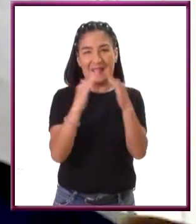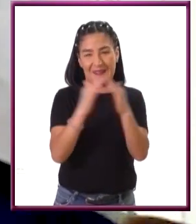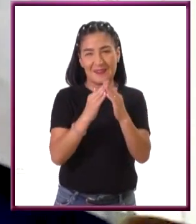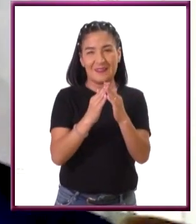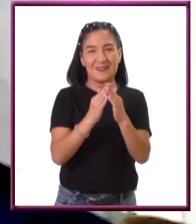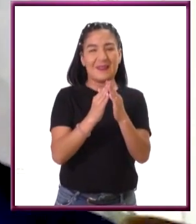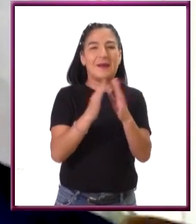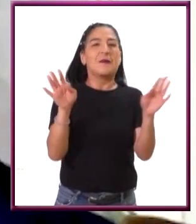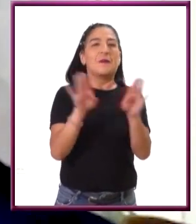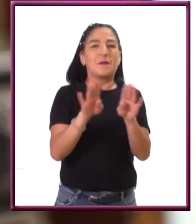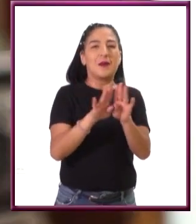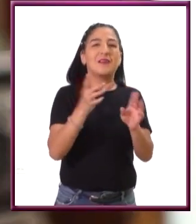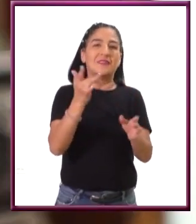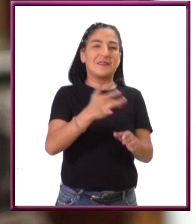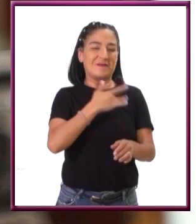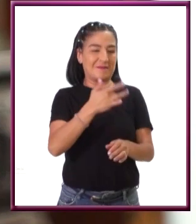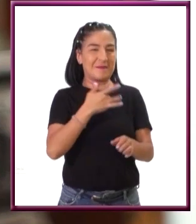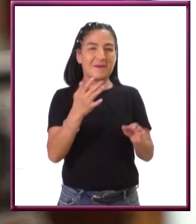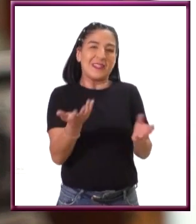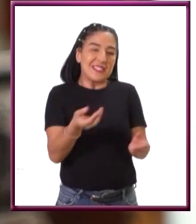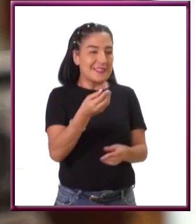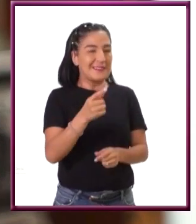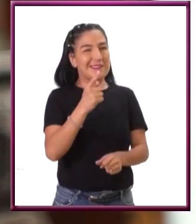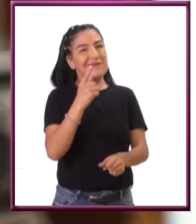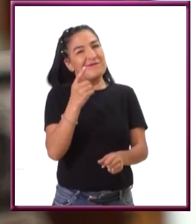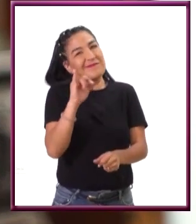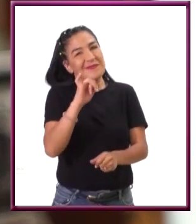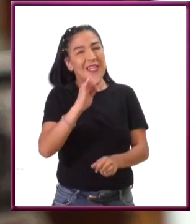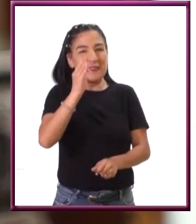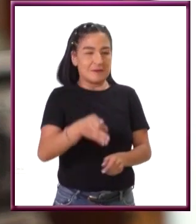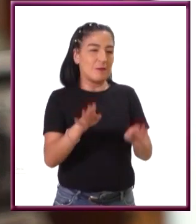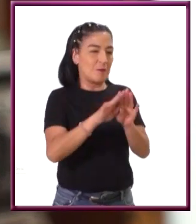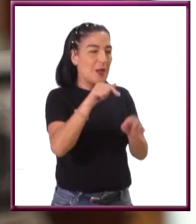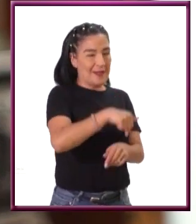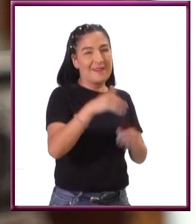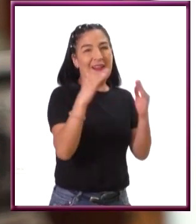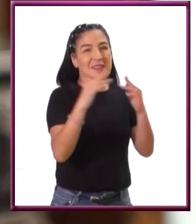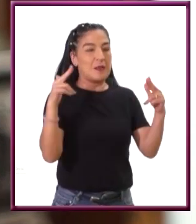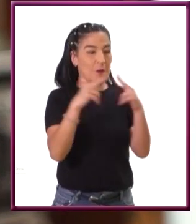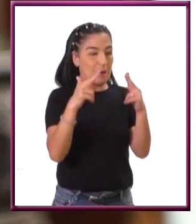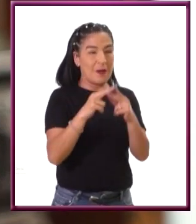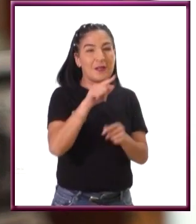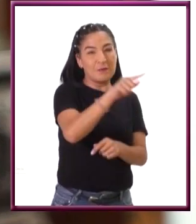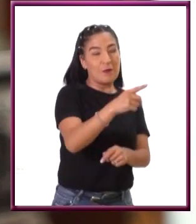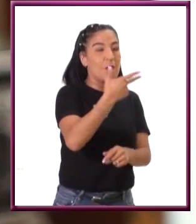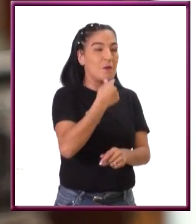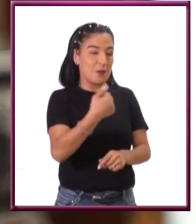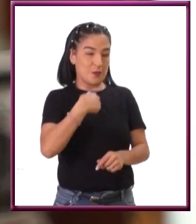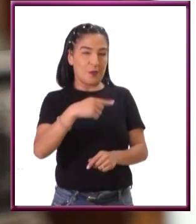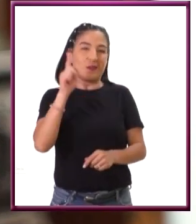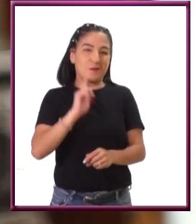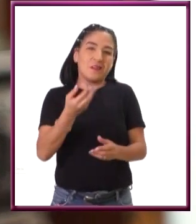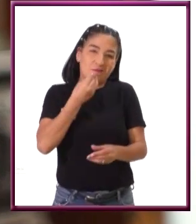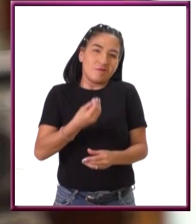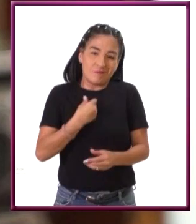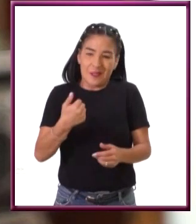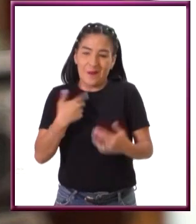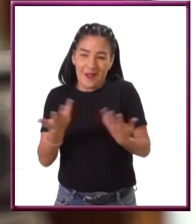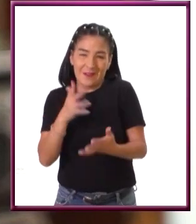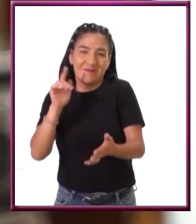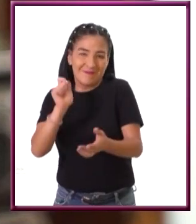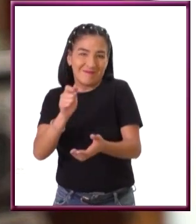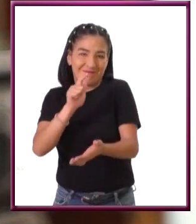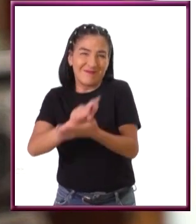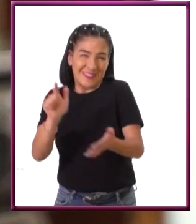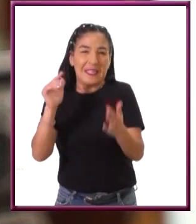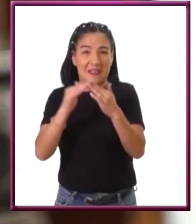lo sufrimos como de primera mano, ¿no? El dividir las labores del hogar para las mujeres y los hombres no las hacen. Sin embargo,